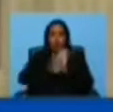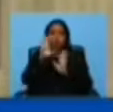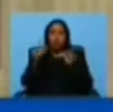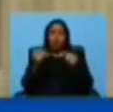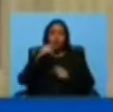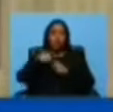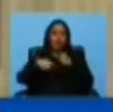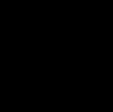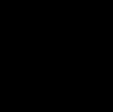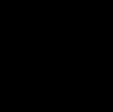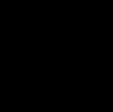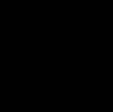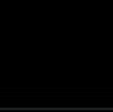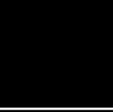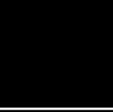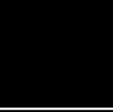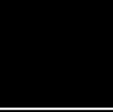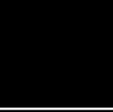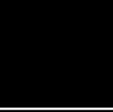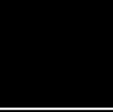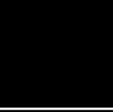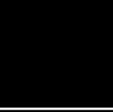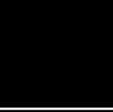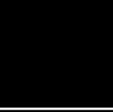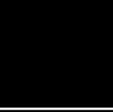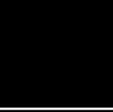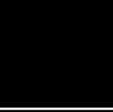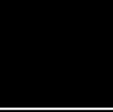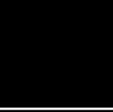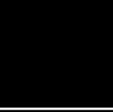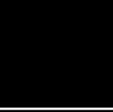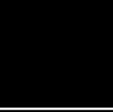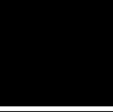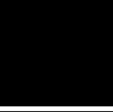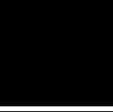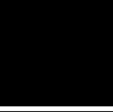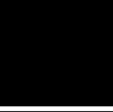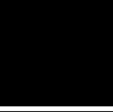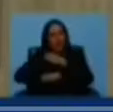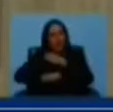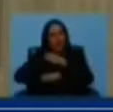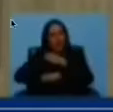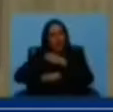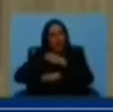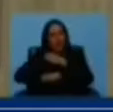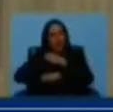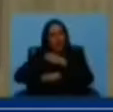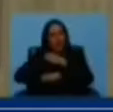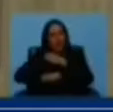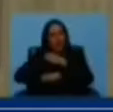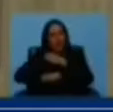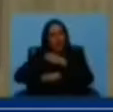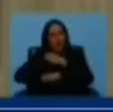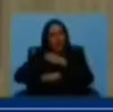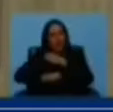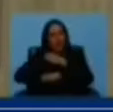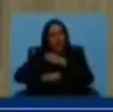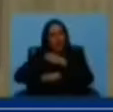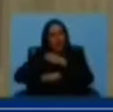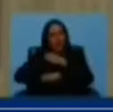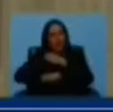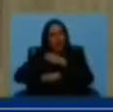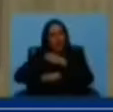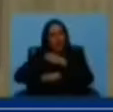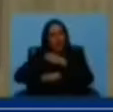liberación de los centros de Mando que est bueno Ahí está verdad Ahí está mencionando una parte y está haciendo una